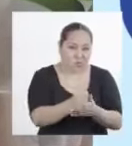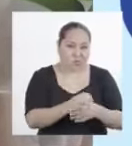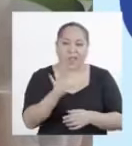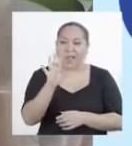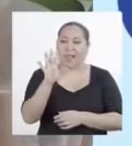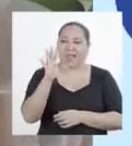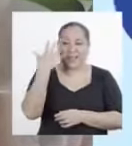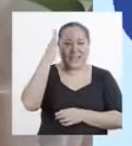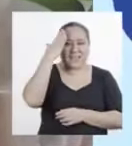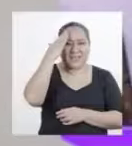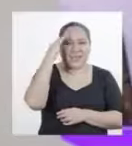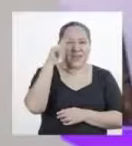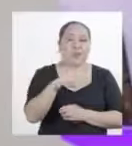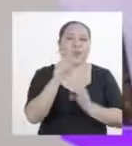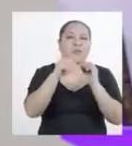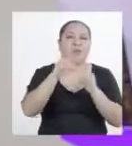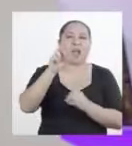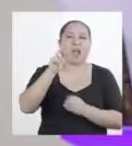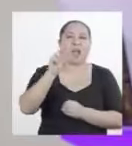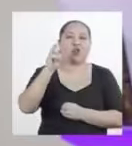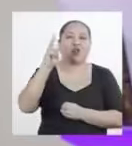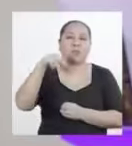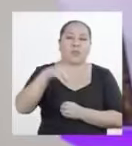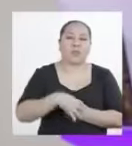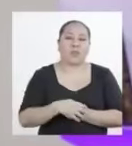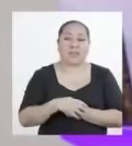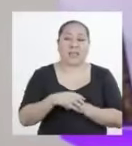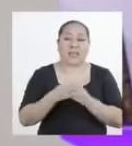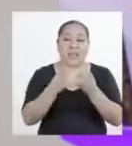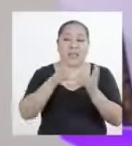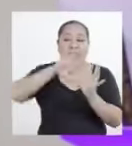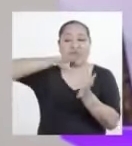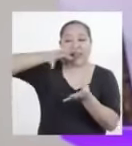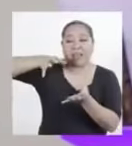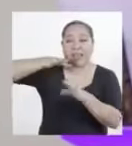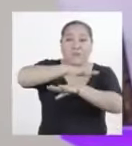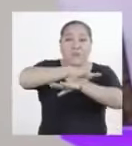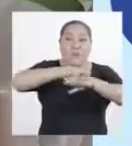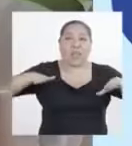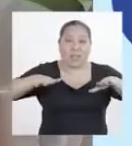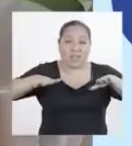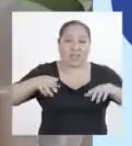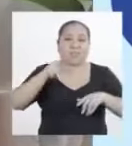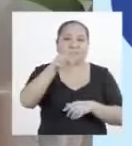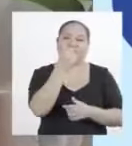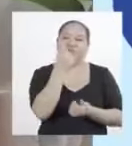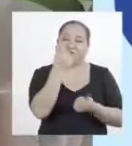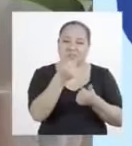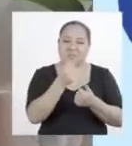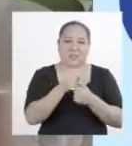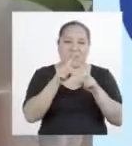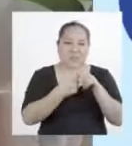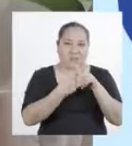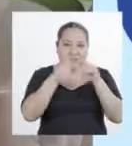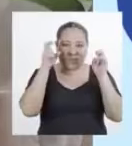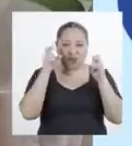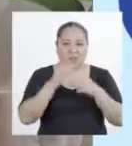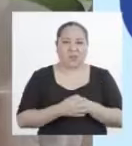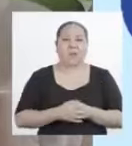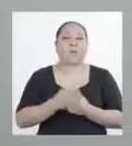Para que sirva como ejemplo ¡Ya sé! Vamos a argumentar que la tierra es plana ¡Buena tesis! Y